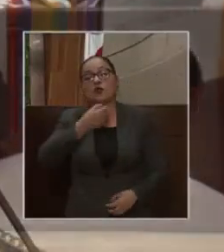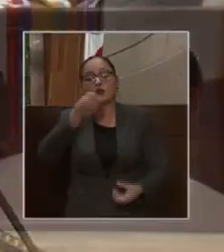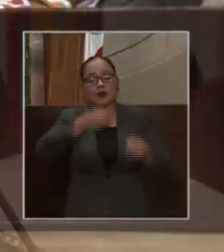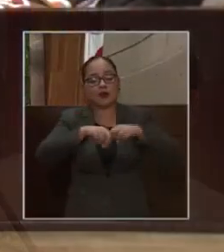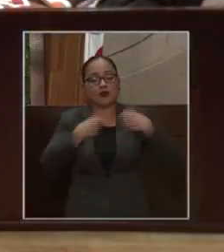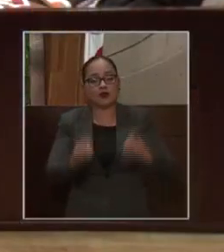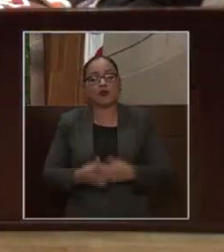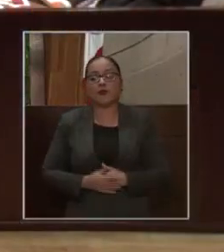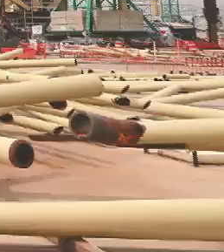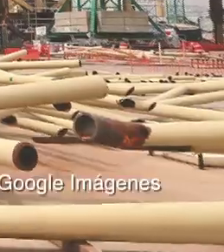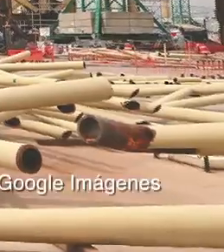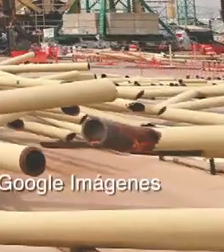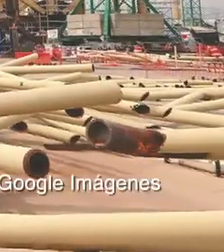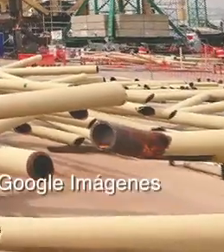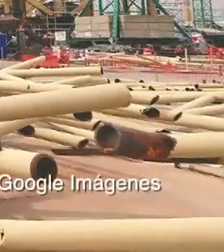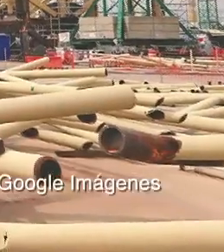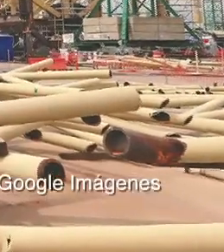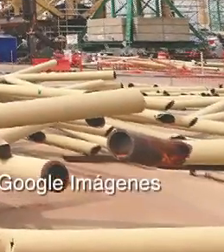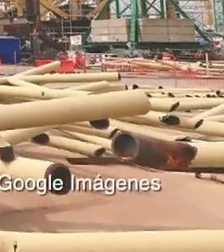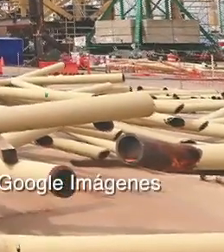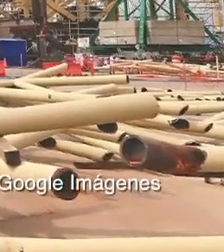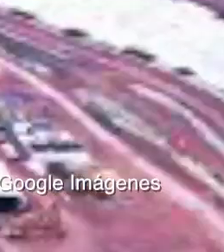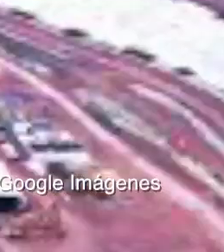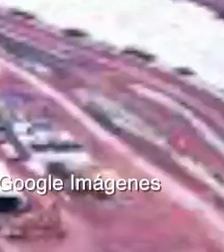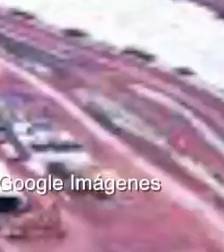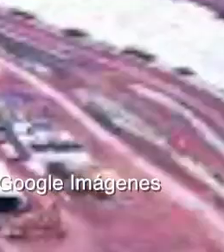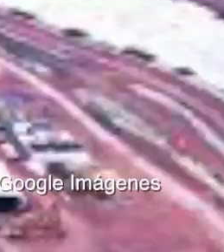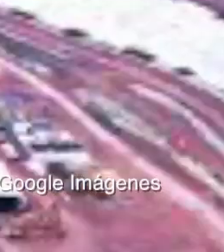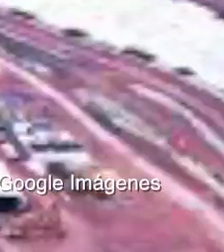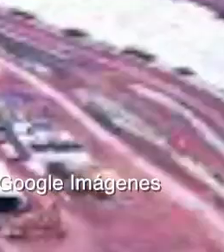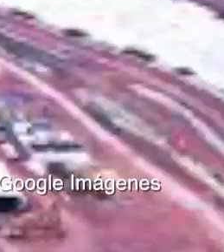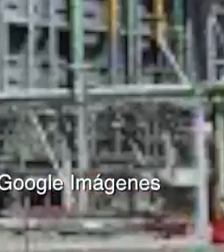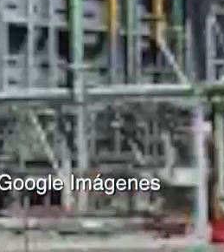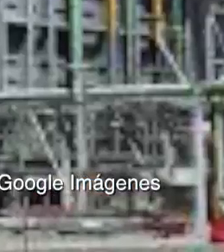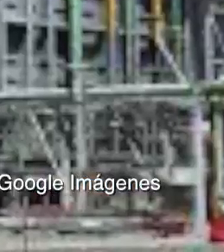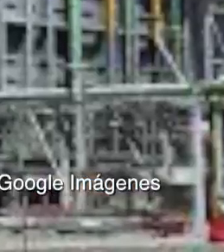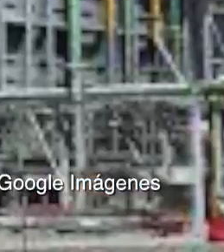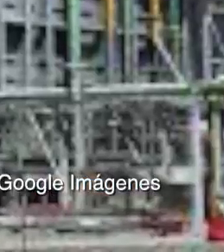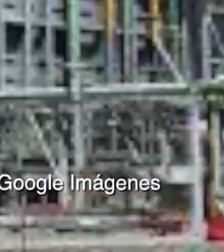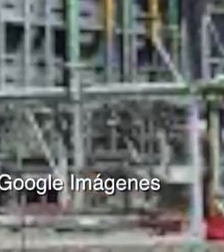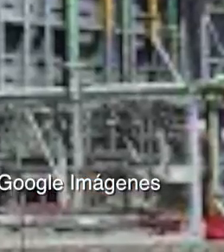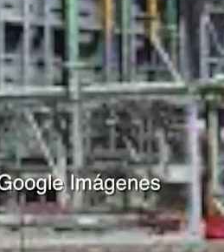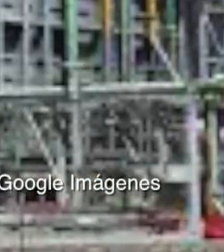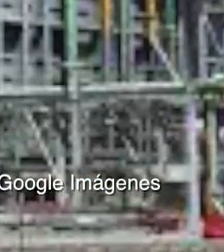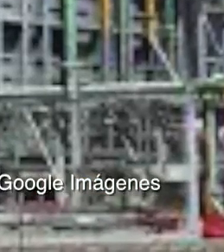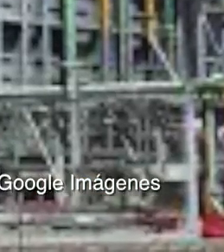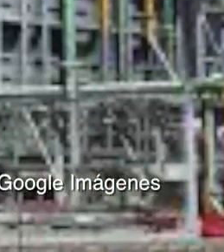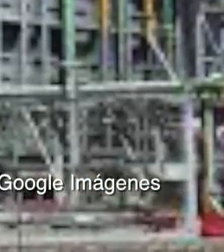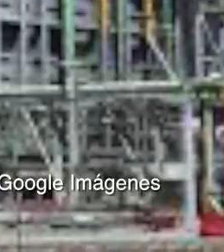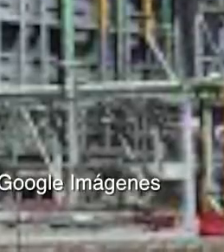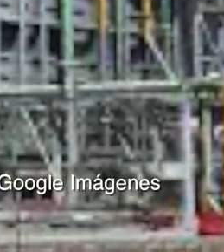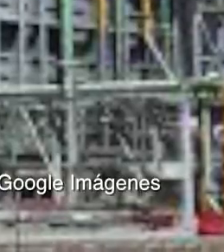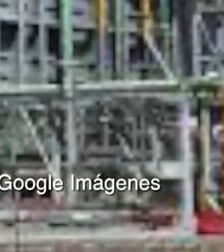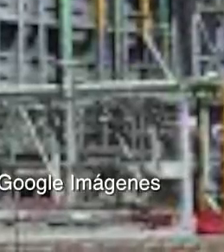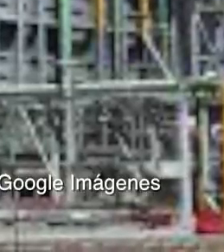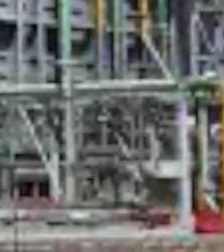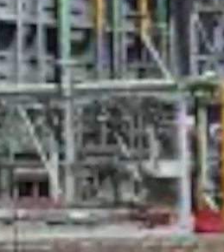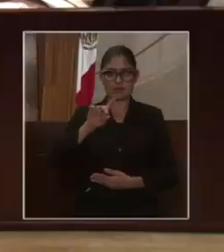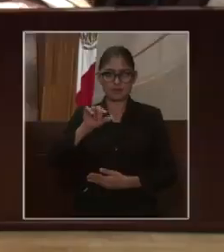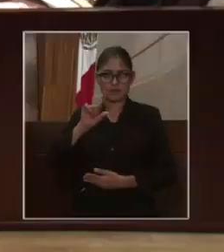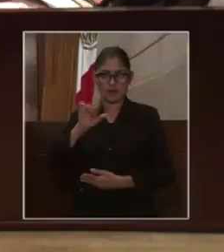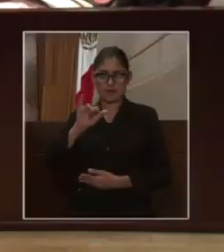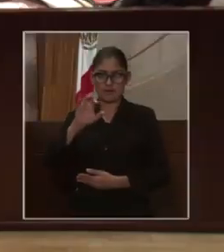federal para la construcción del nuevo aeropuerto internacional de la ciudad de mexico y la operación de la termoeléctrica de huesca en morelos